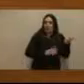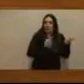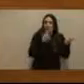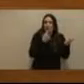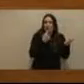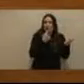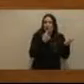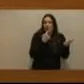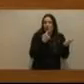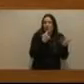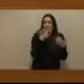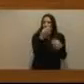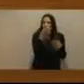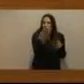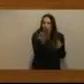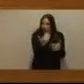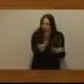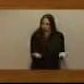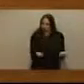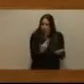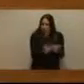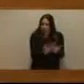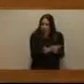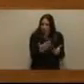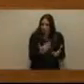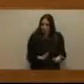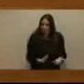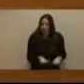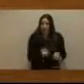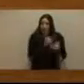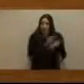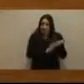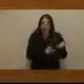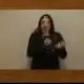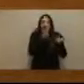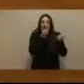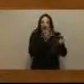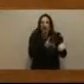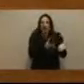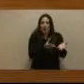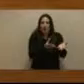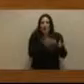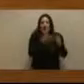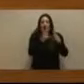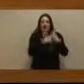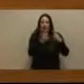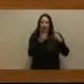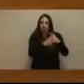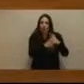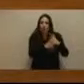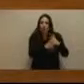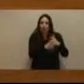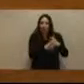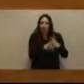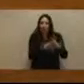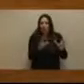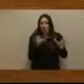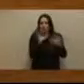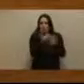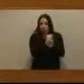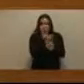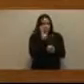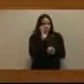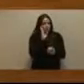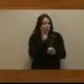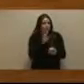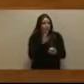consta ninguna documentación. Cuenta cómo hay utilización y facturación fraudulenta para obtener abonos